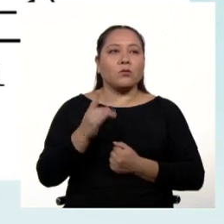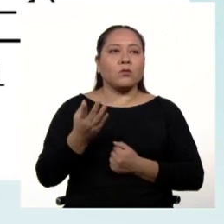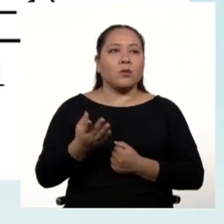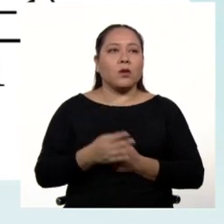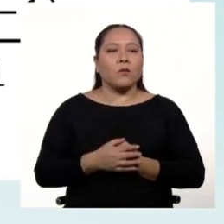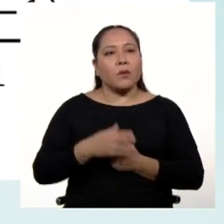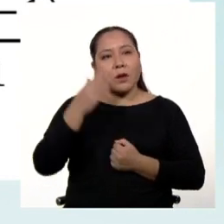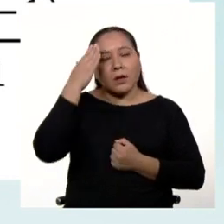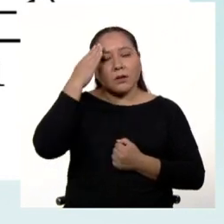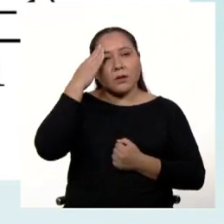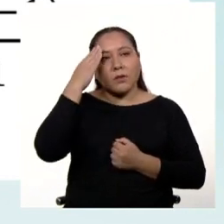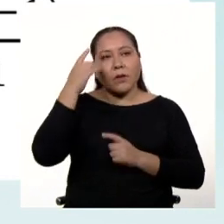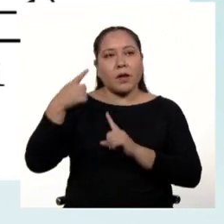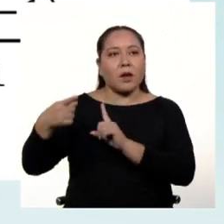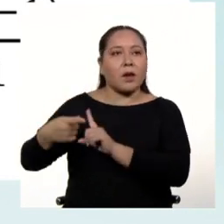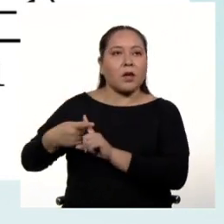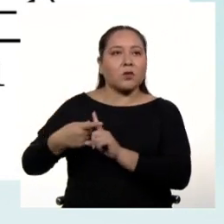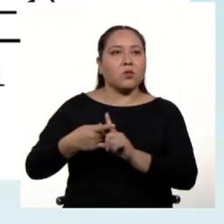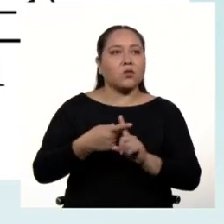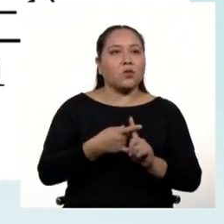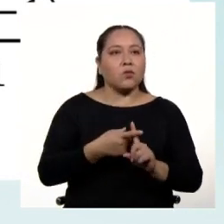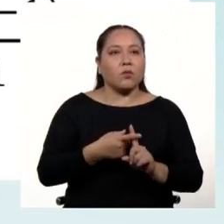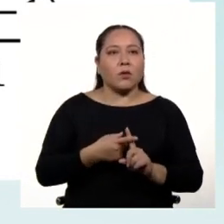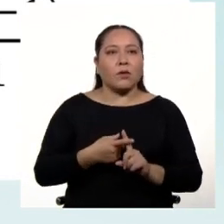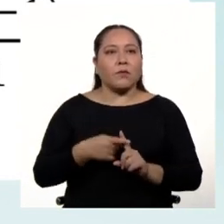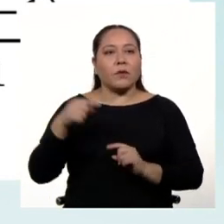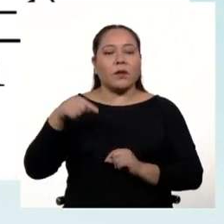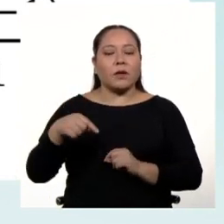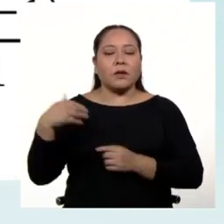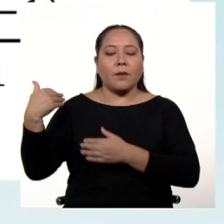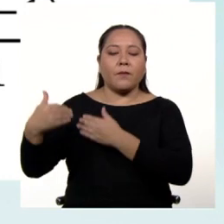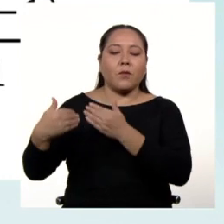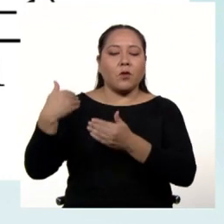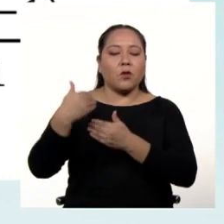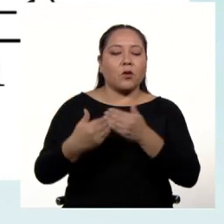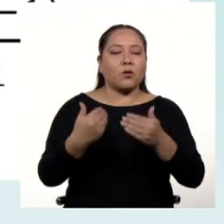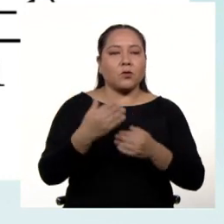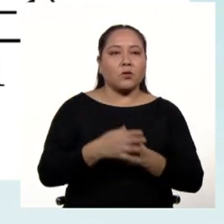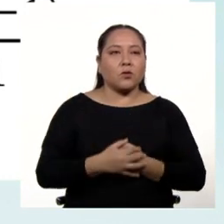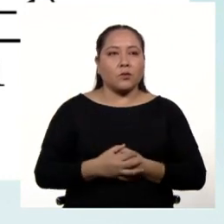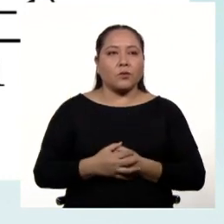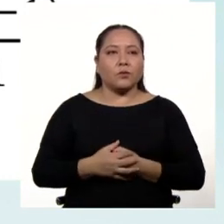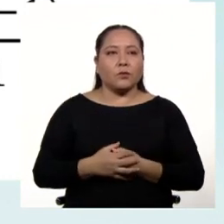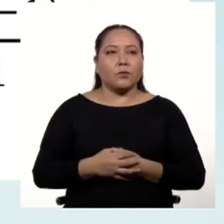para calcular la suma de los n términos de la progresión geométrica.